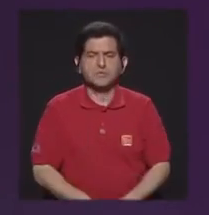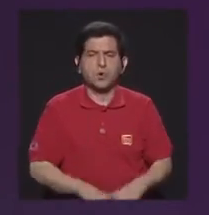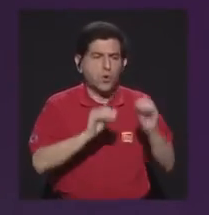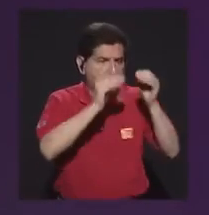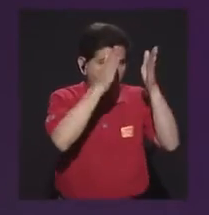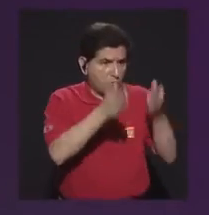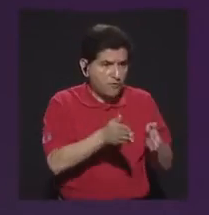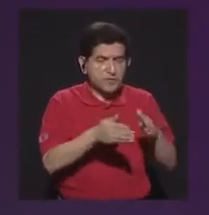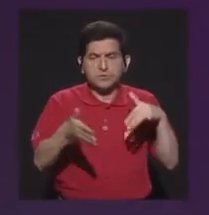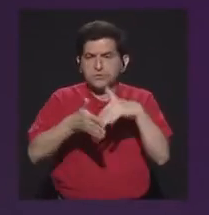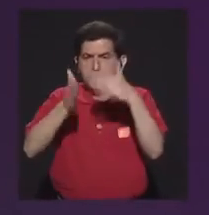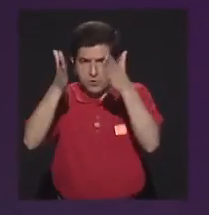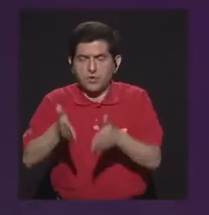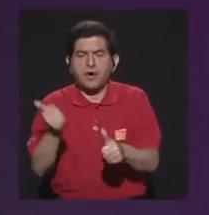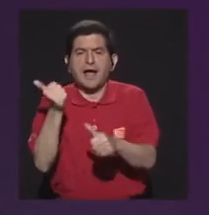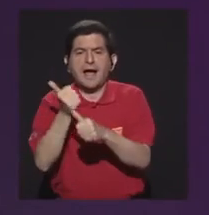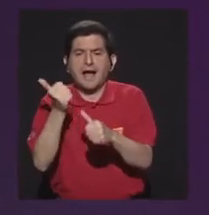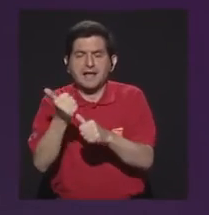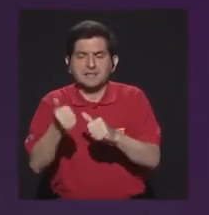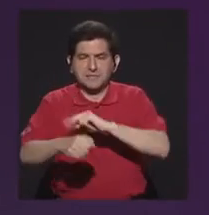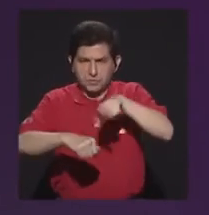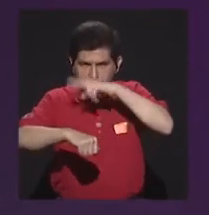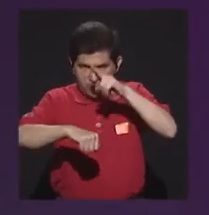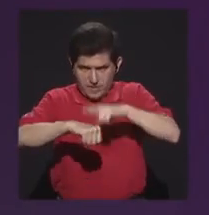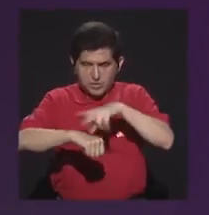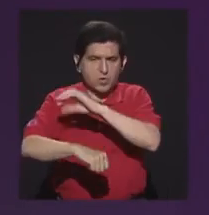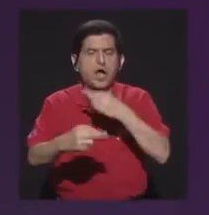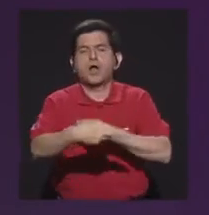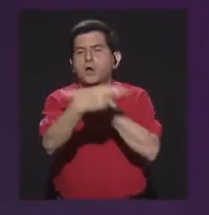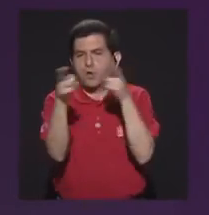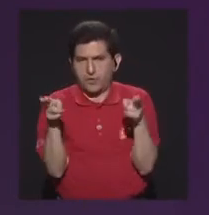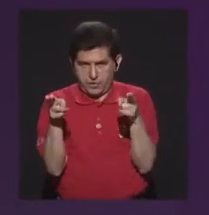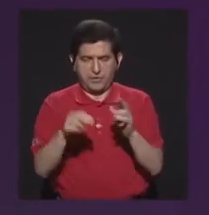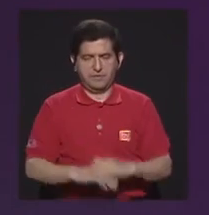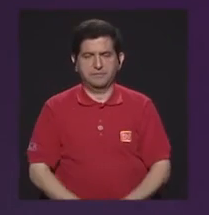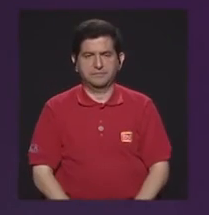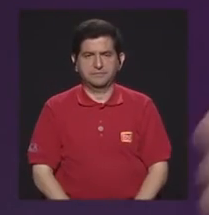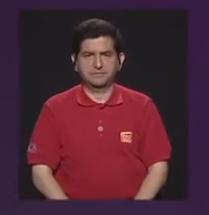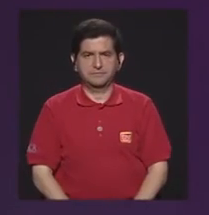estudiantes, asesores nacionales y regionales y